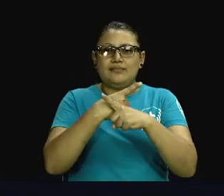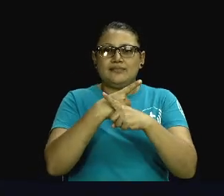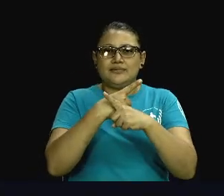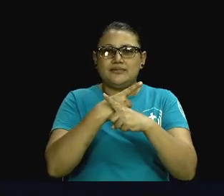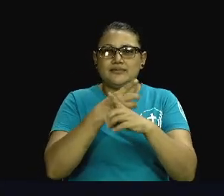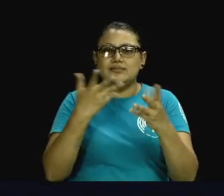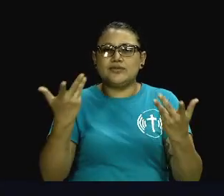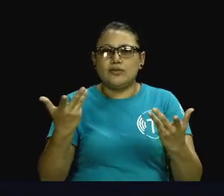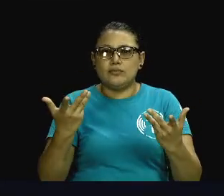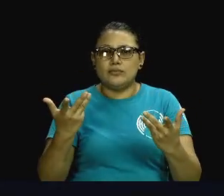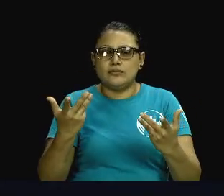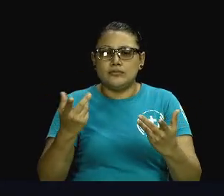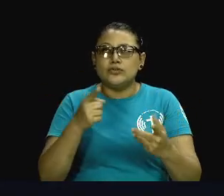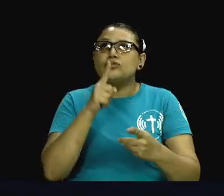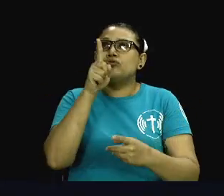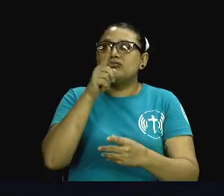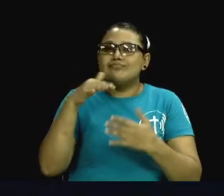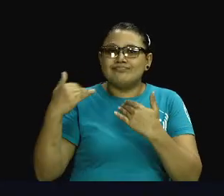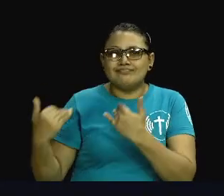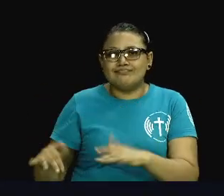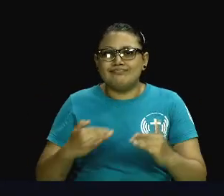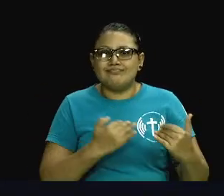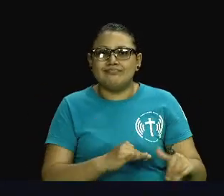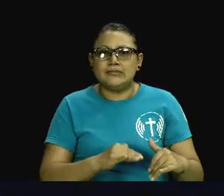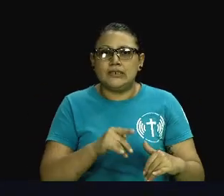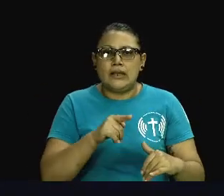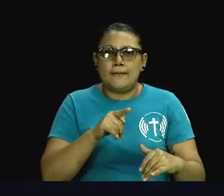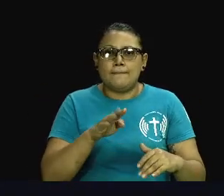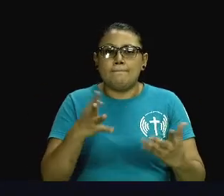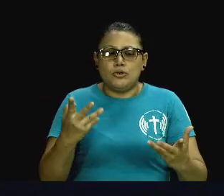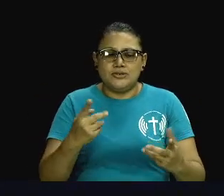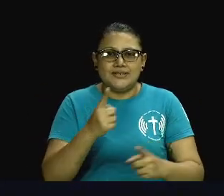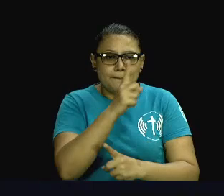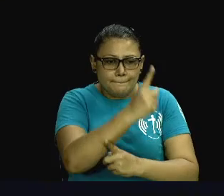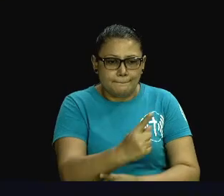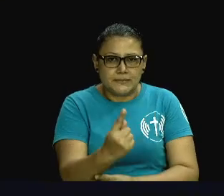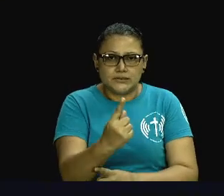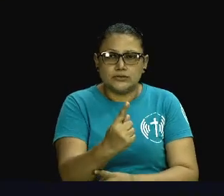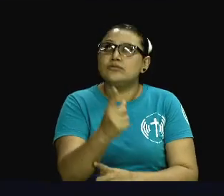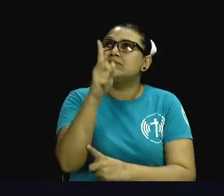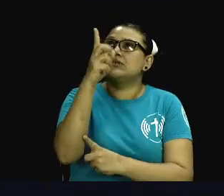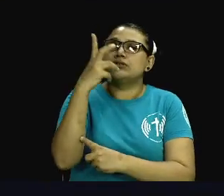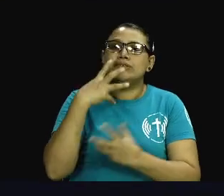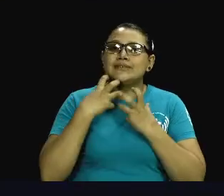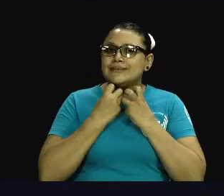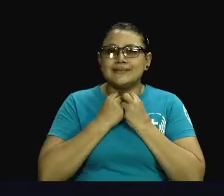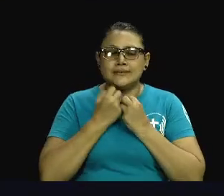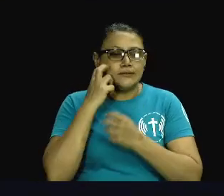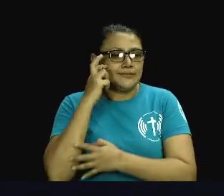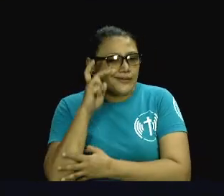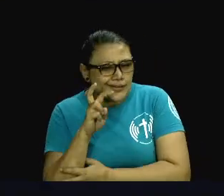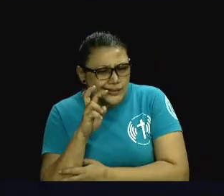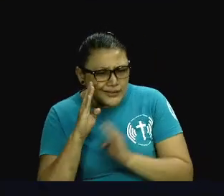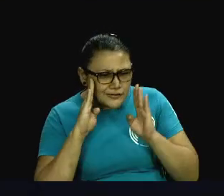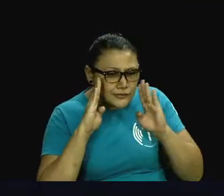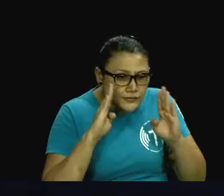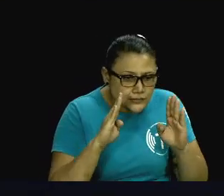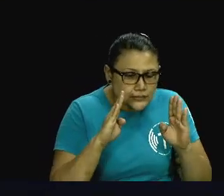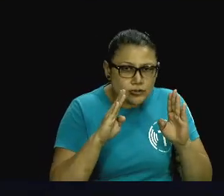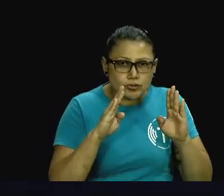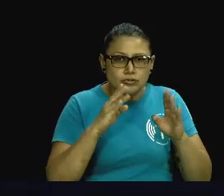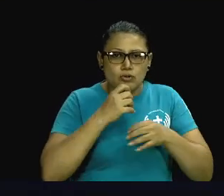porque dios no quiere que te fijes en las personas ni que pongas tu confianza en